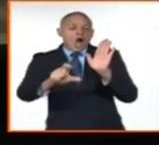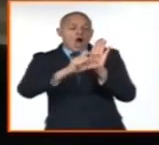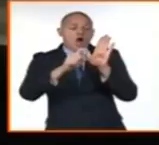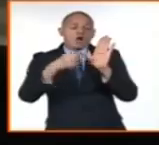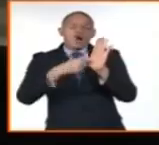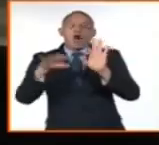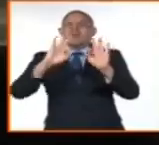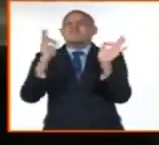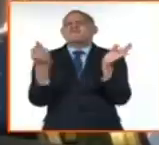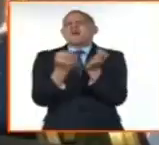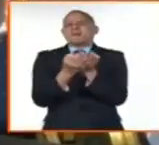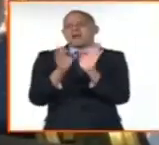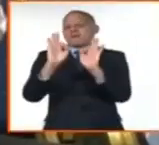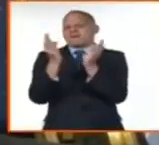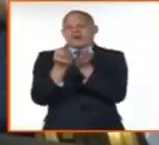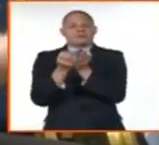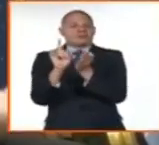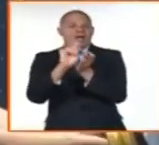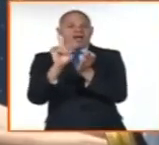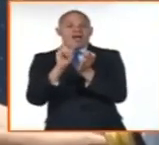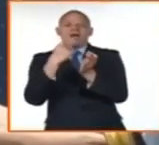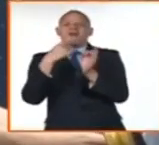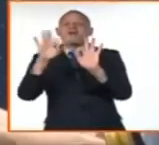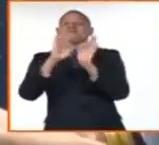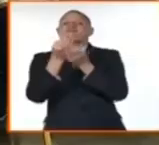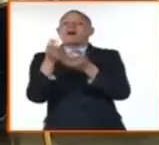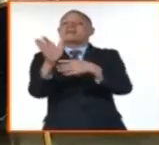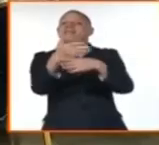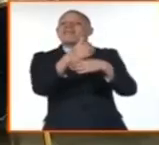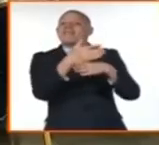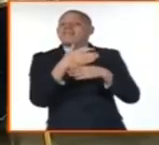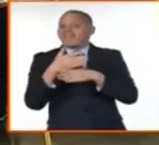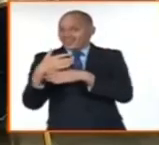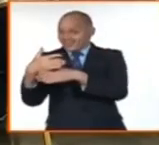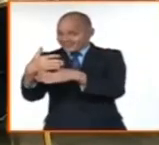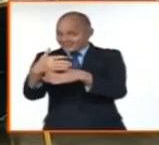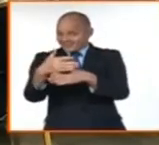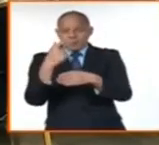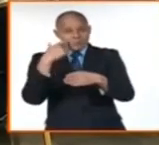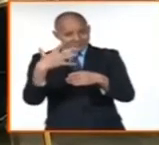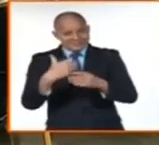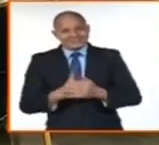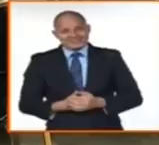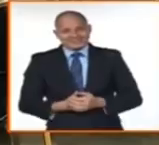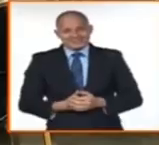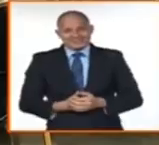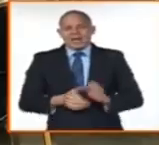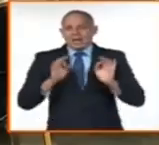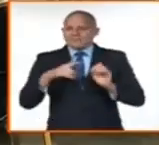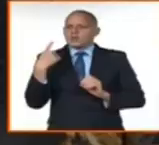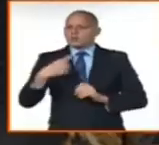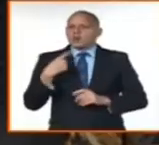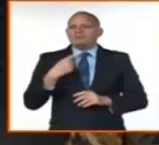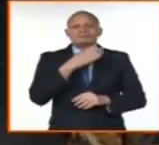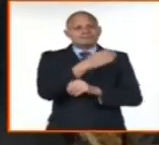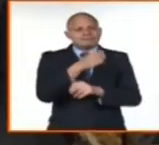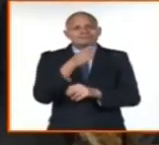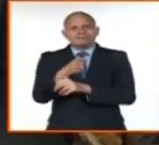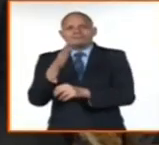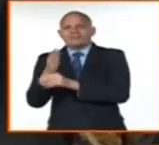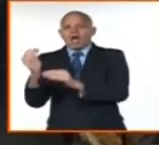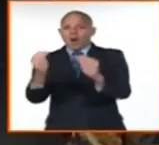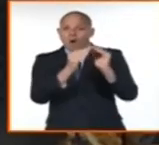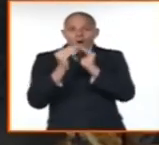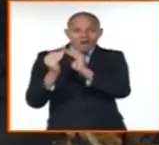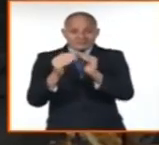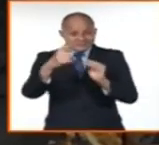porque estamos reconociendo que en Cuba hay varios tipos de familias. Todo este problema del trabajo en los barrios lo estamos haciendo promoviendo el programa social.